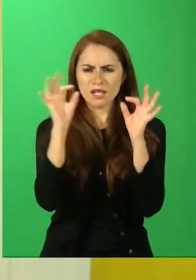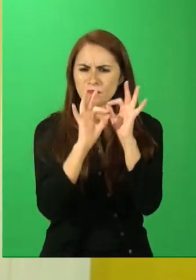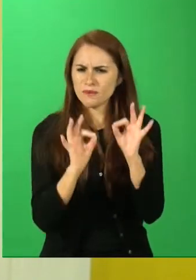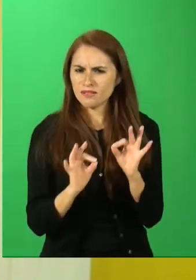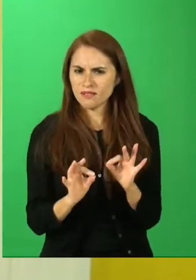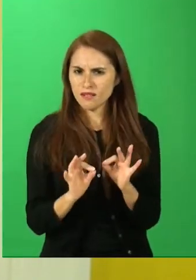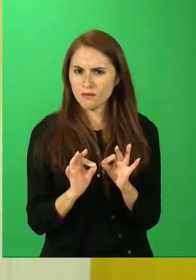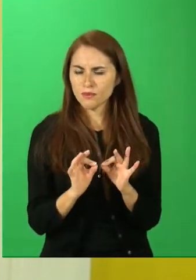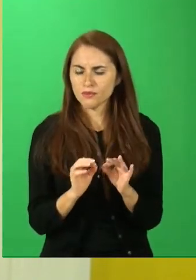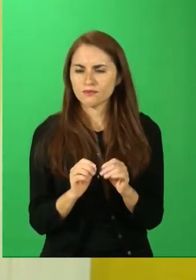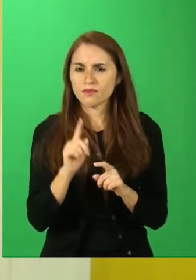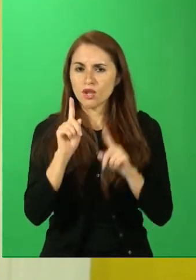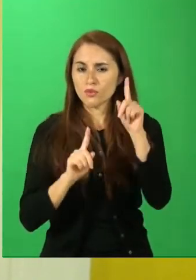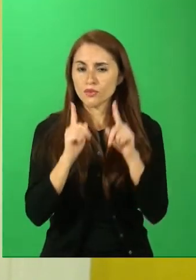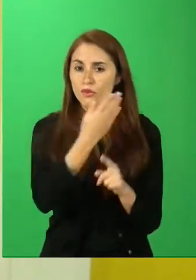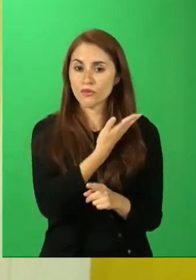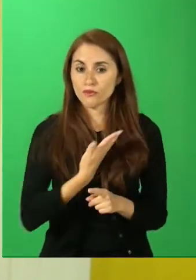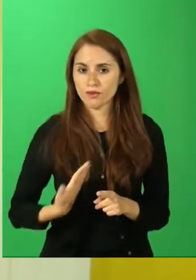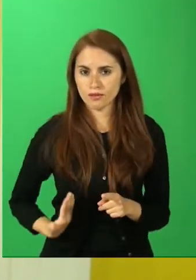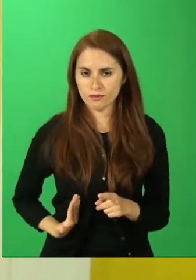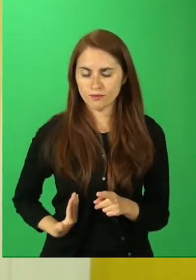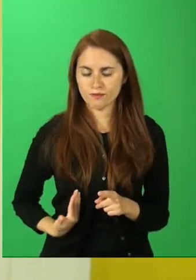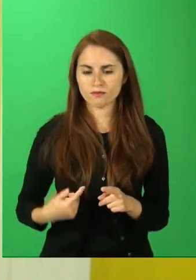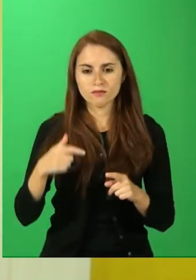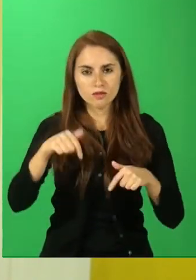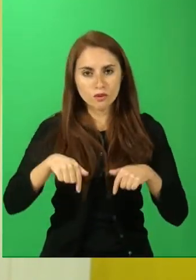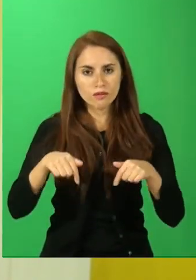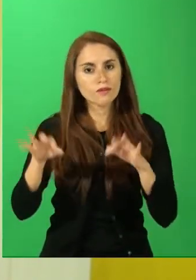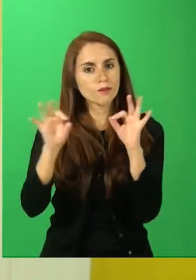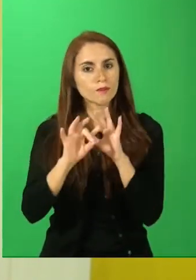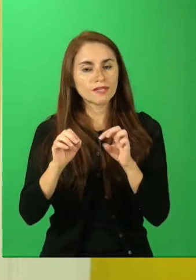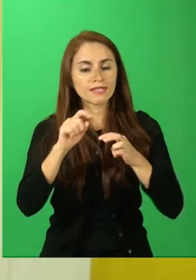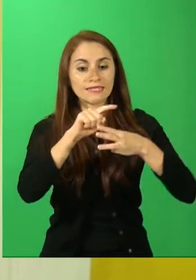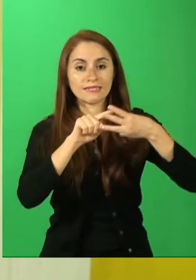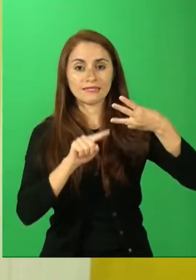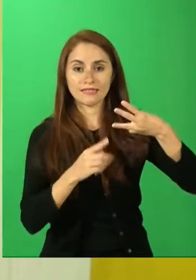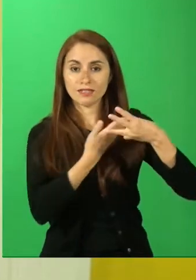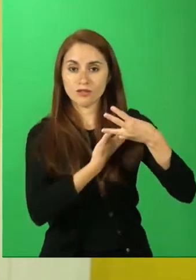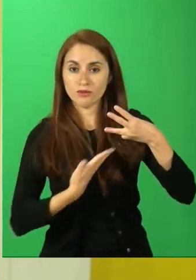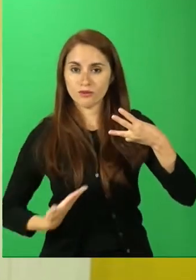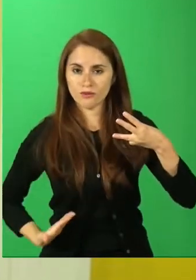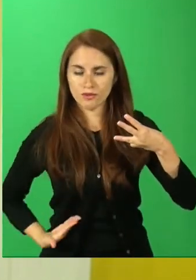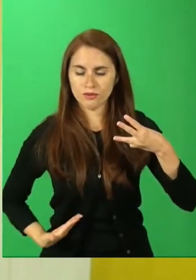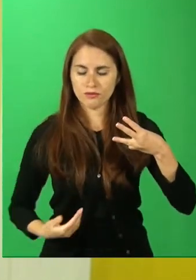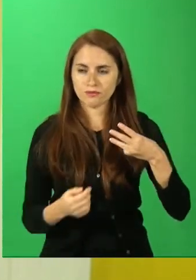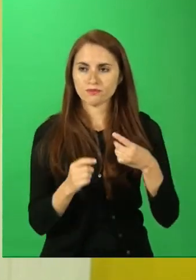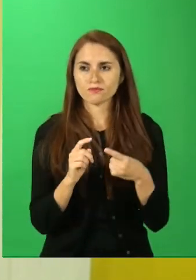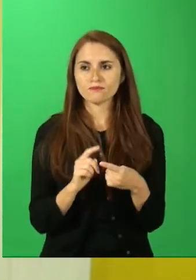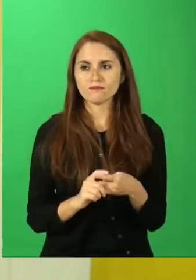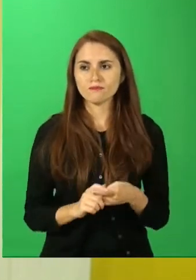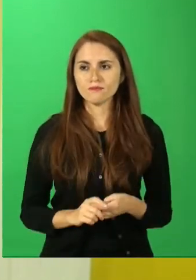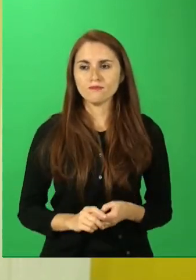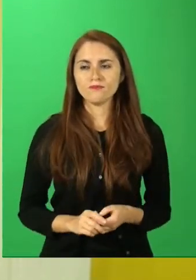en los 3 gobiernos que surgieron en esa parte del mundo que es Europa.